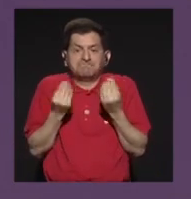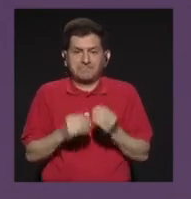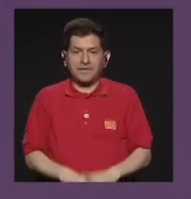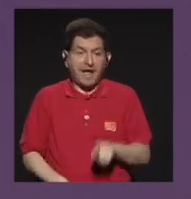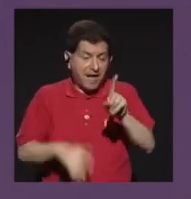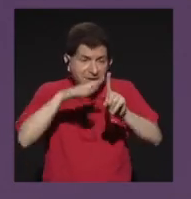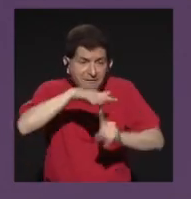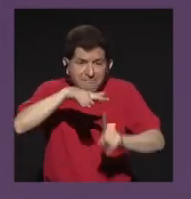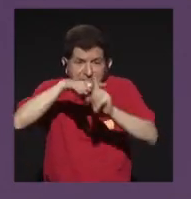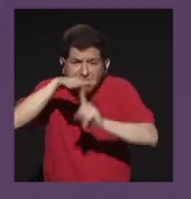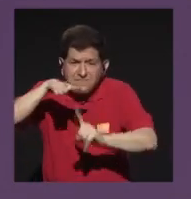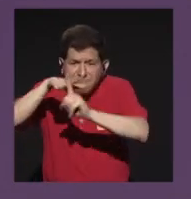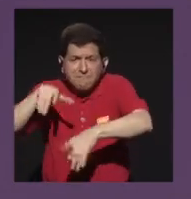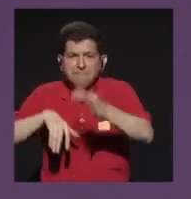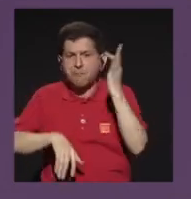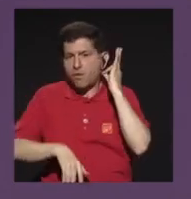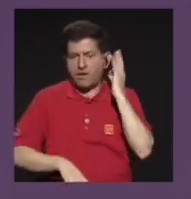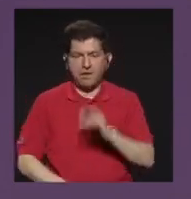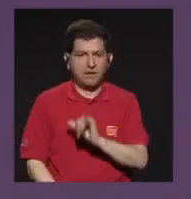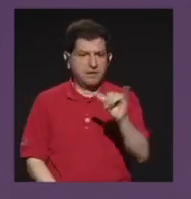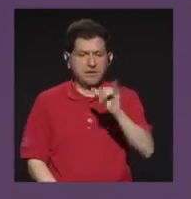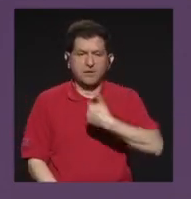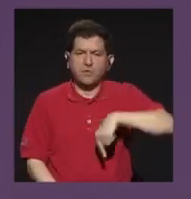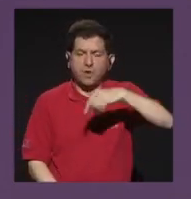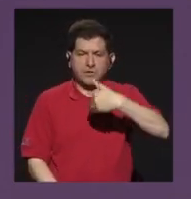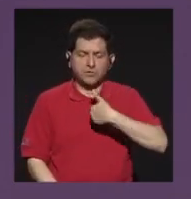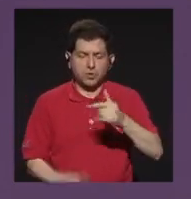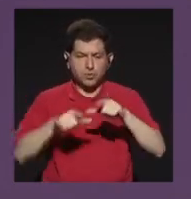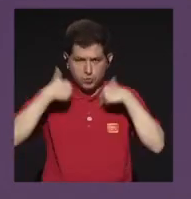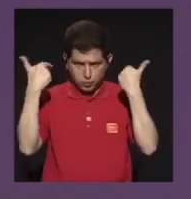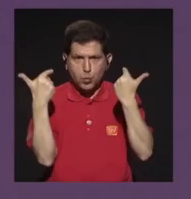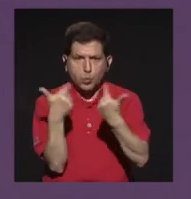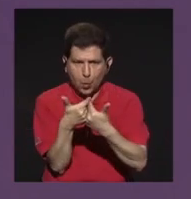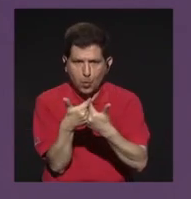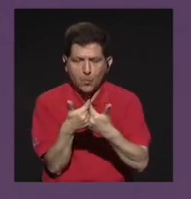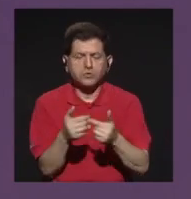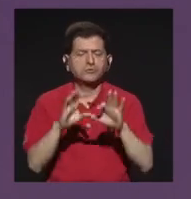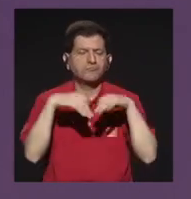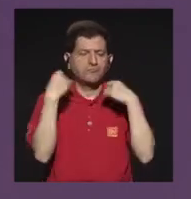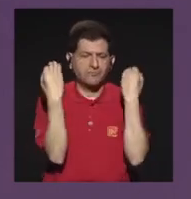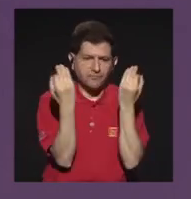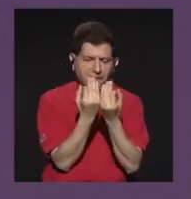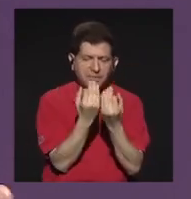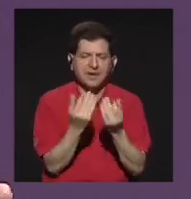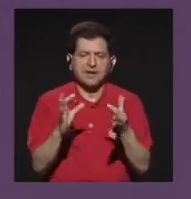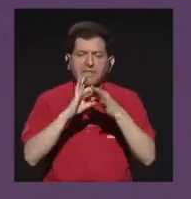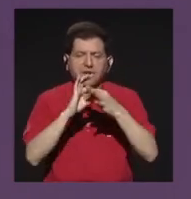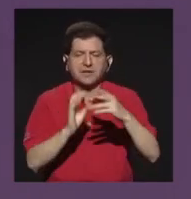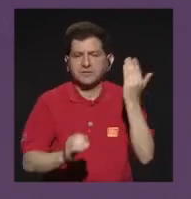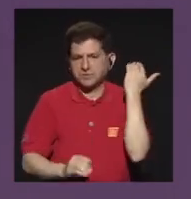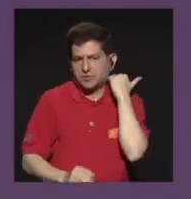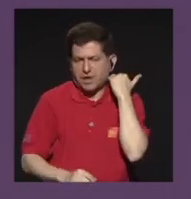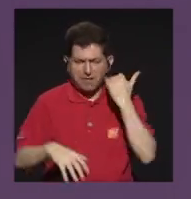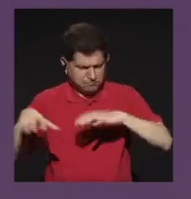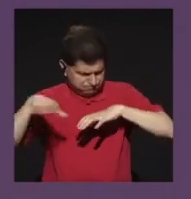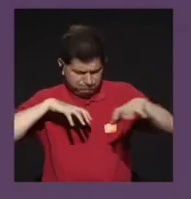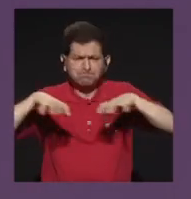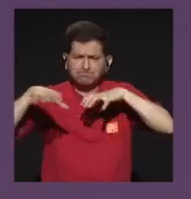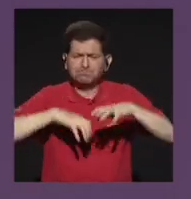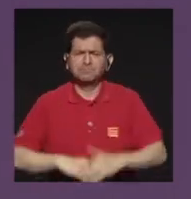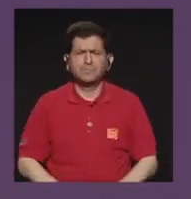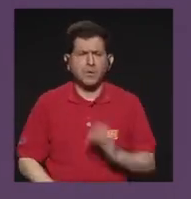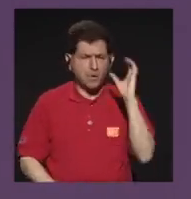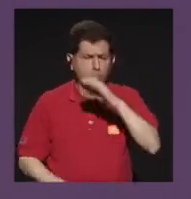desaparecidas las mujeres también tenemos grupos de familiares de víctimas muy activas en